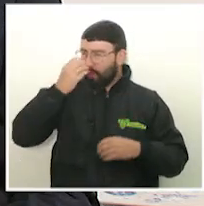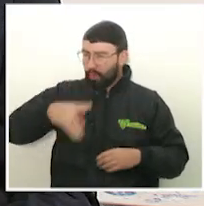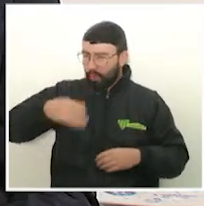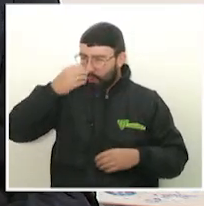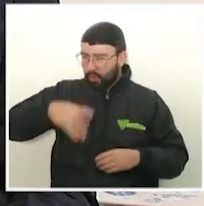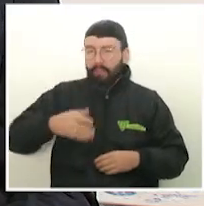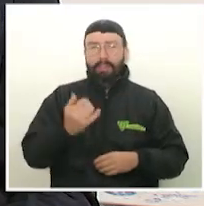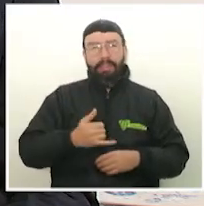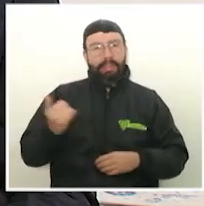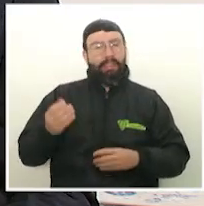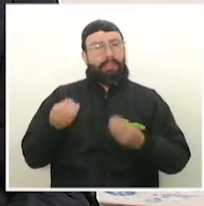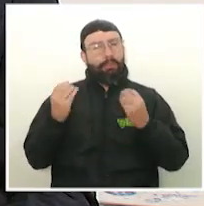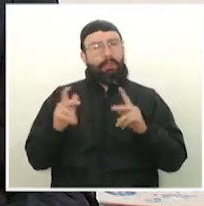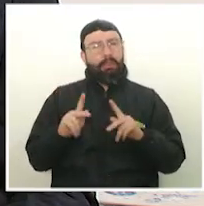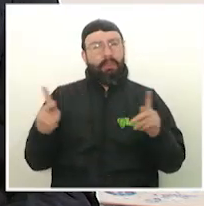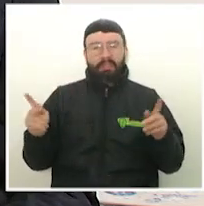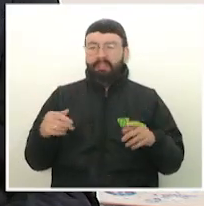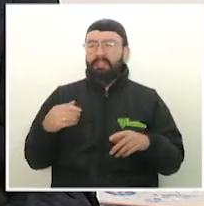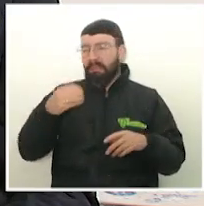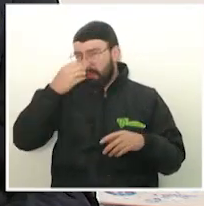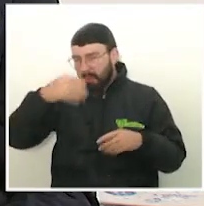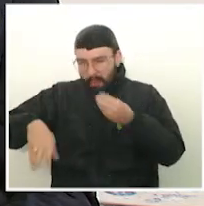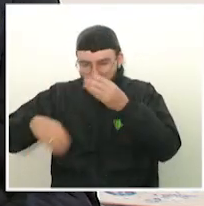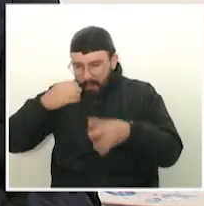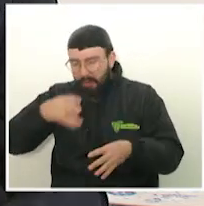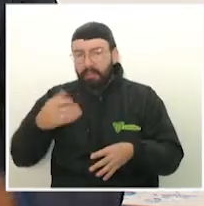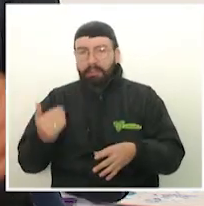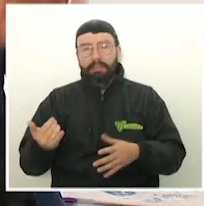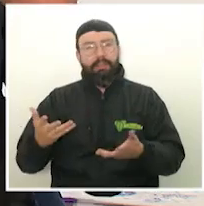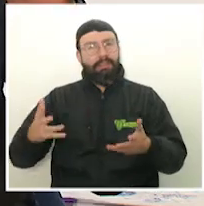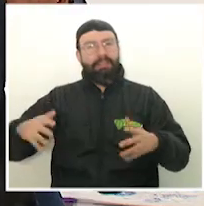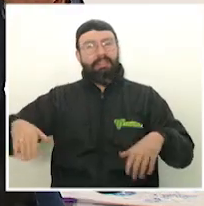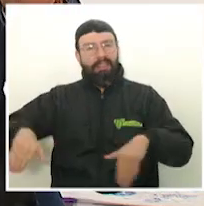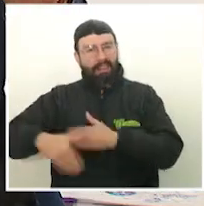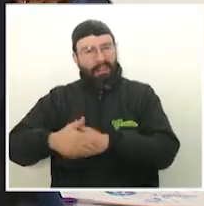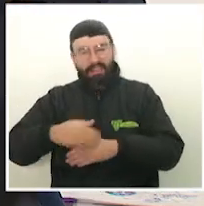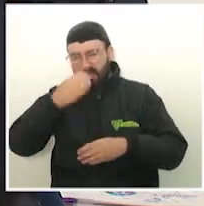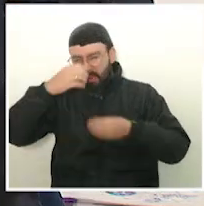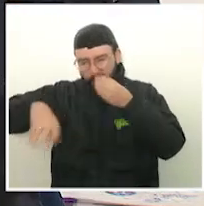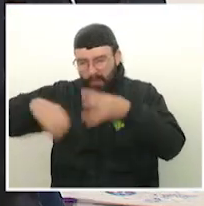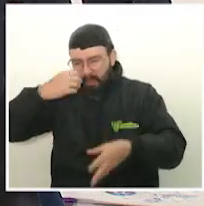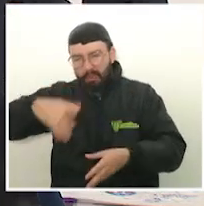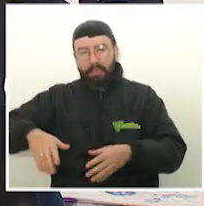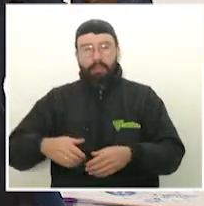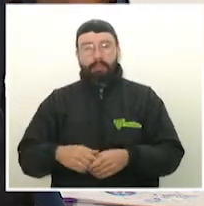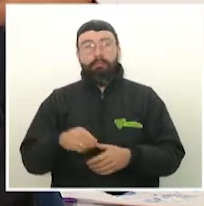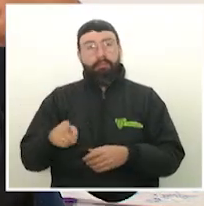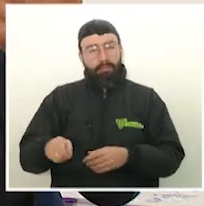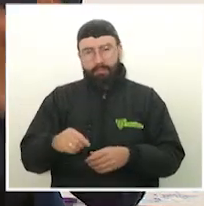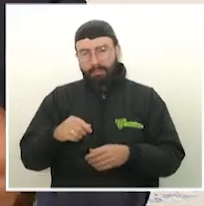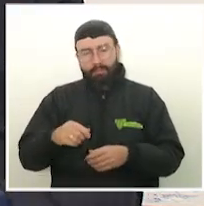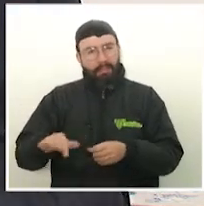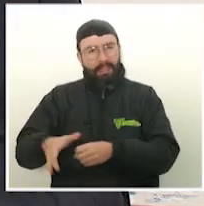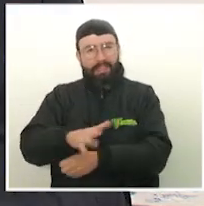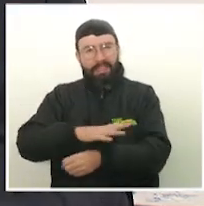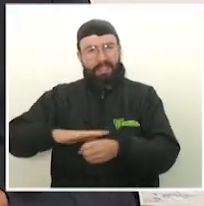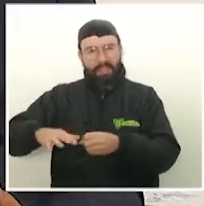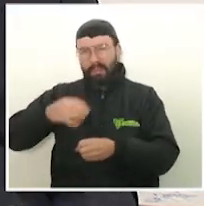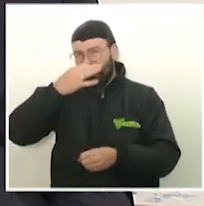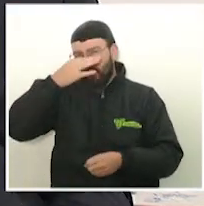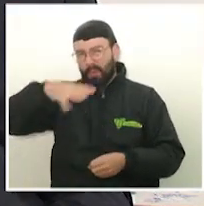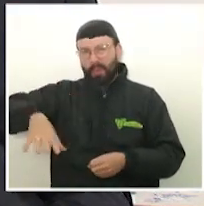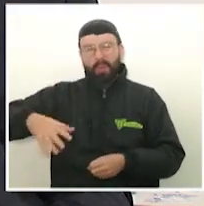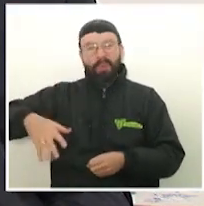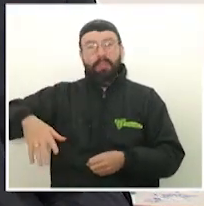muchas personas están tirando a las calles, con todas las consecuencias que esto tiene, además de contaminar el medio ambiente. Recuerden que